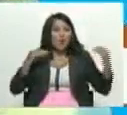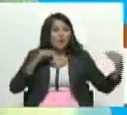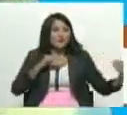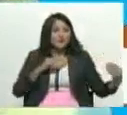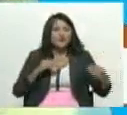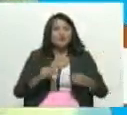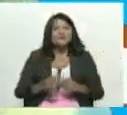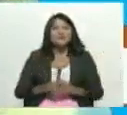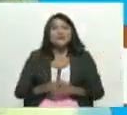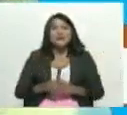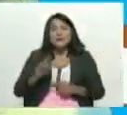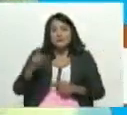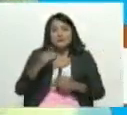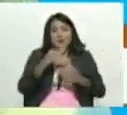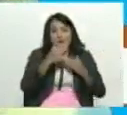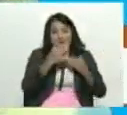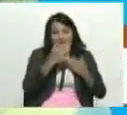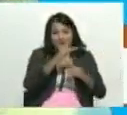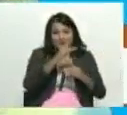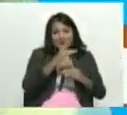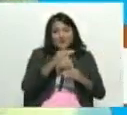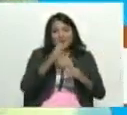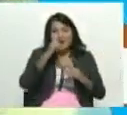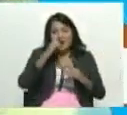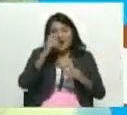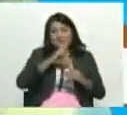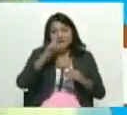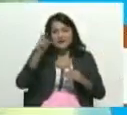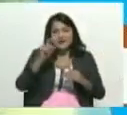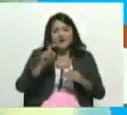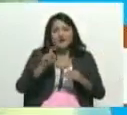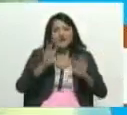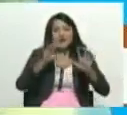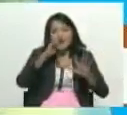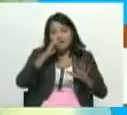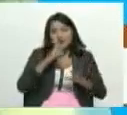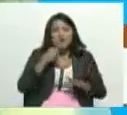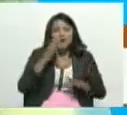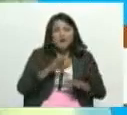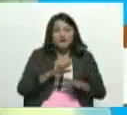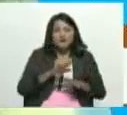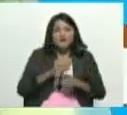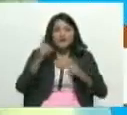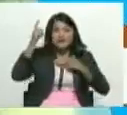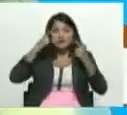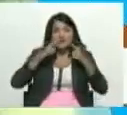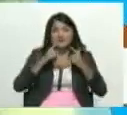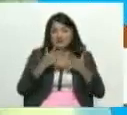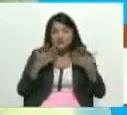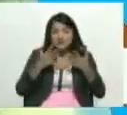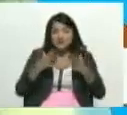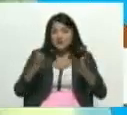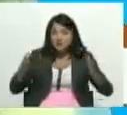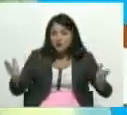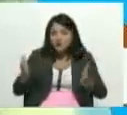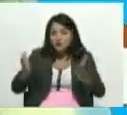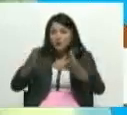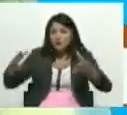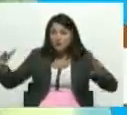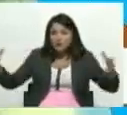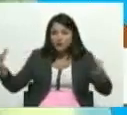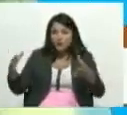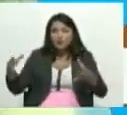de la conmemoración de los diez años de la partida física del comandante Chávez conducen a lo colectivo Yo creo